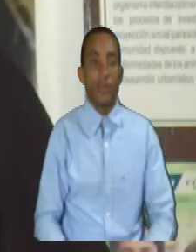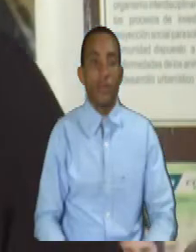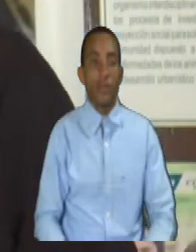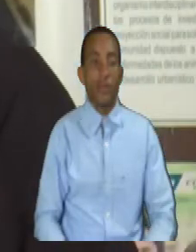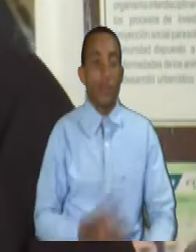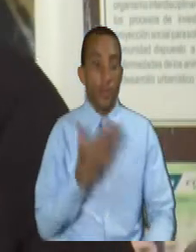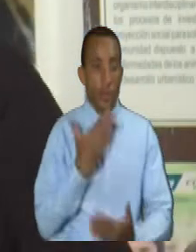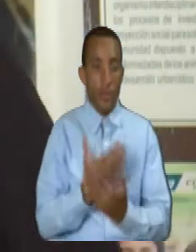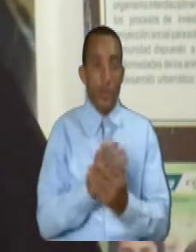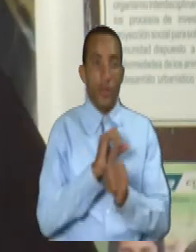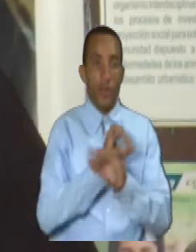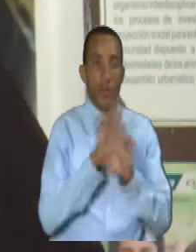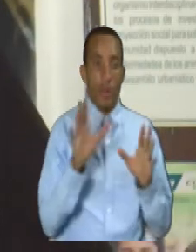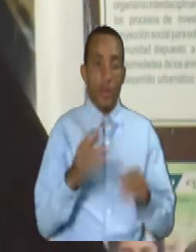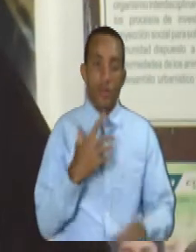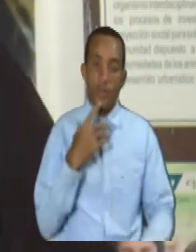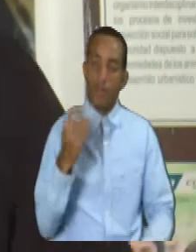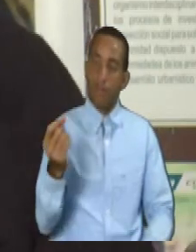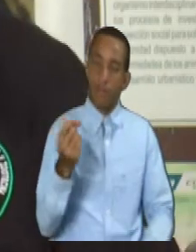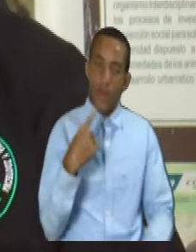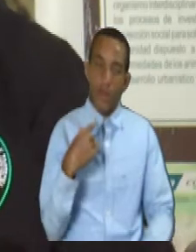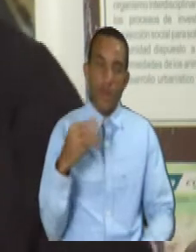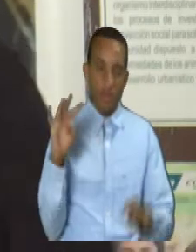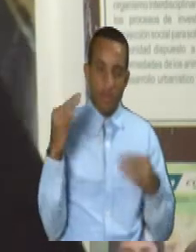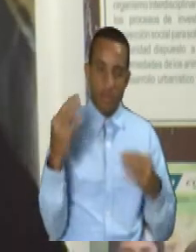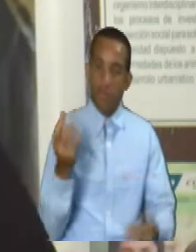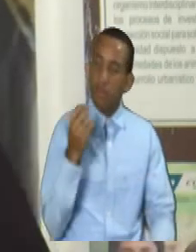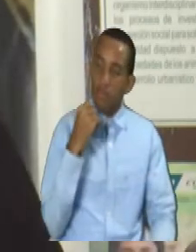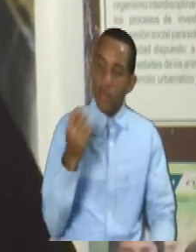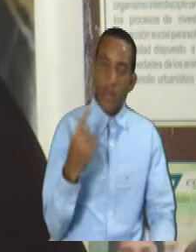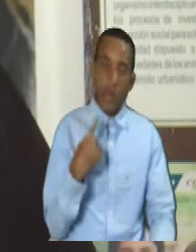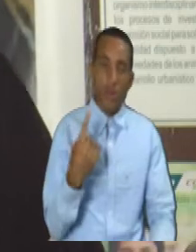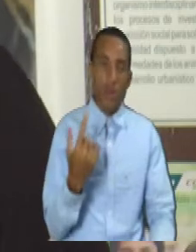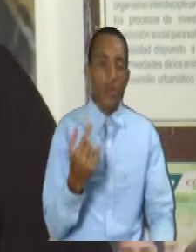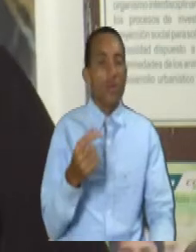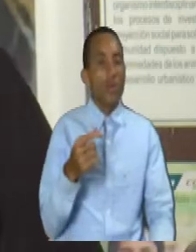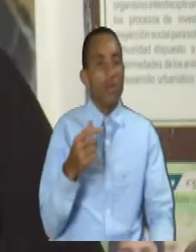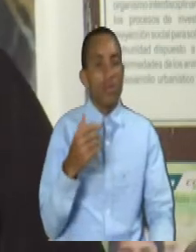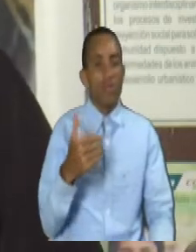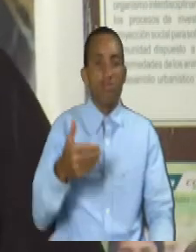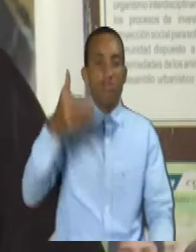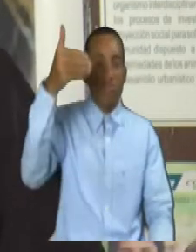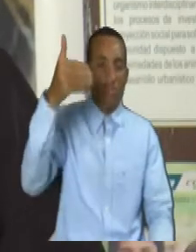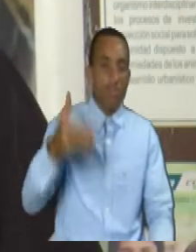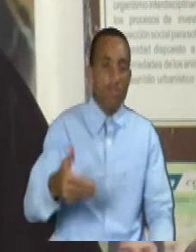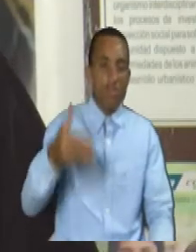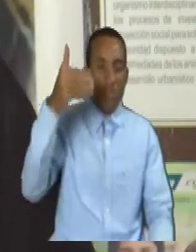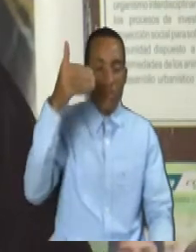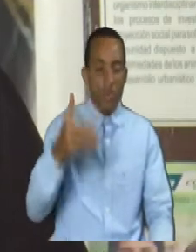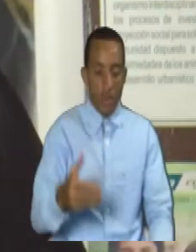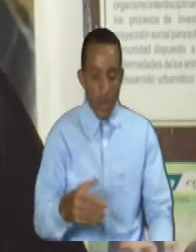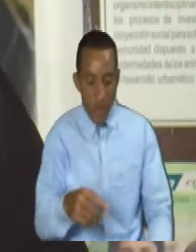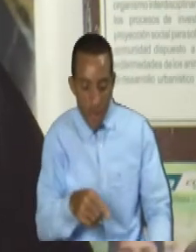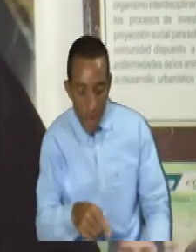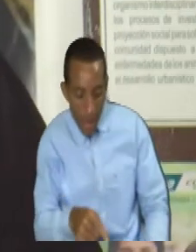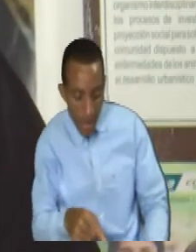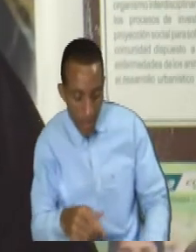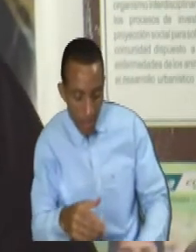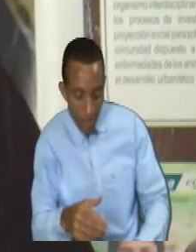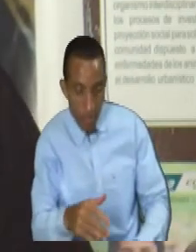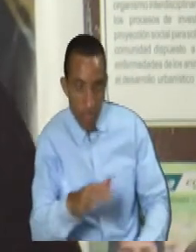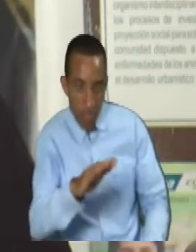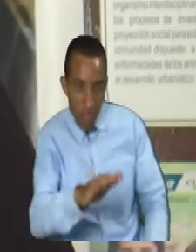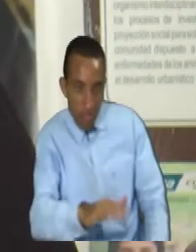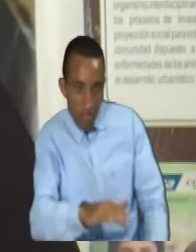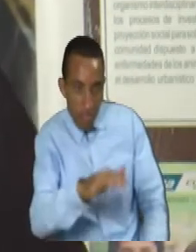Muy buenos días, un televidente me pregunta que a qué edad puedo esterilizar mi mascota, tiene una perrita. Y